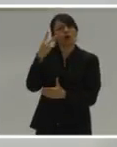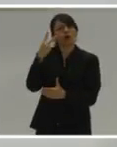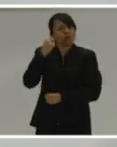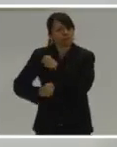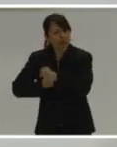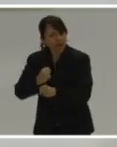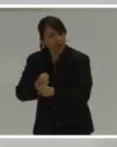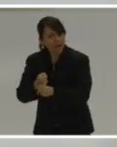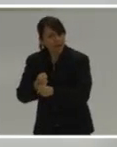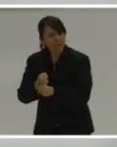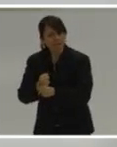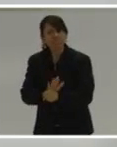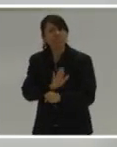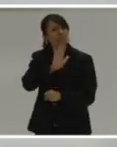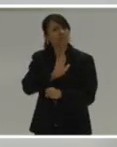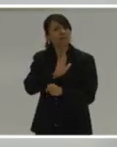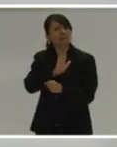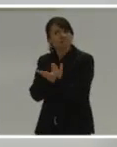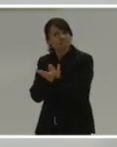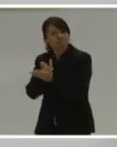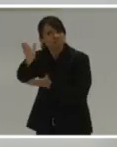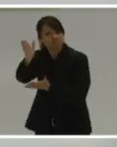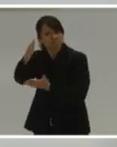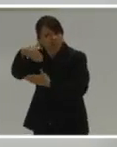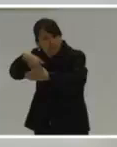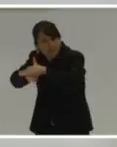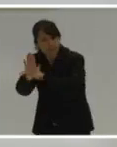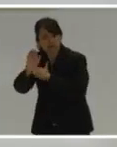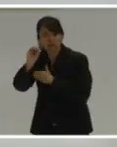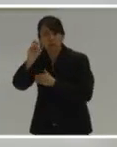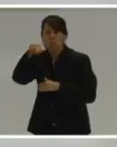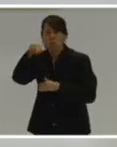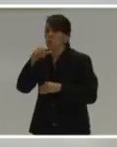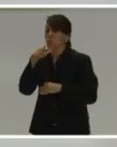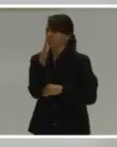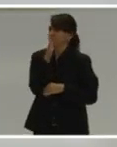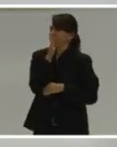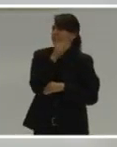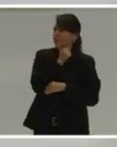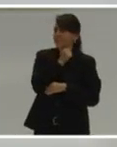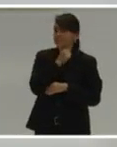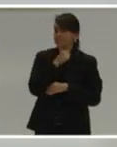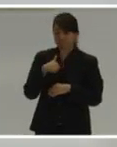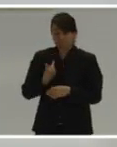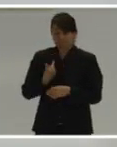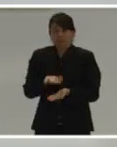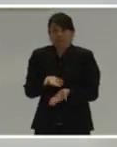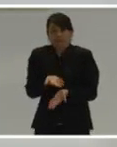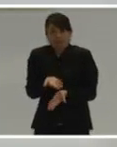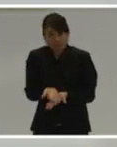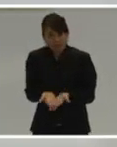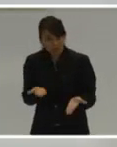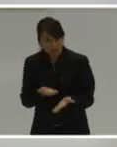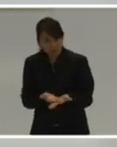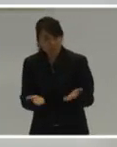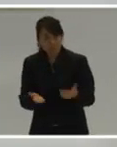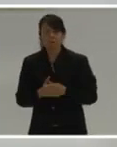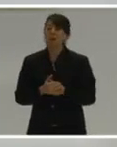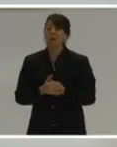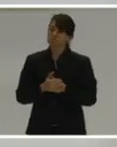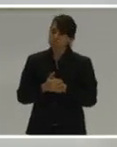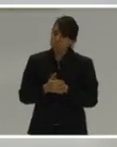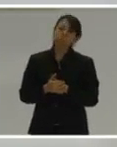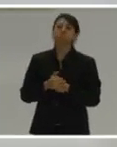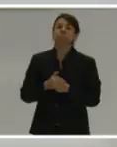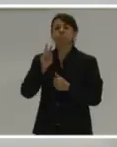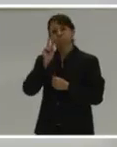entrar a Naciones Unidas. Y hoy podemos ver de que nuestros pueblos, pues